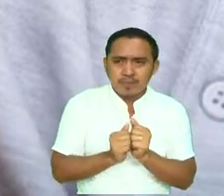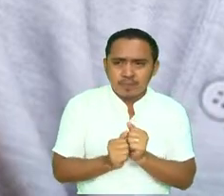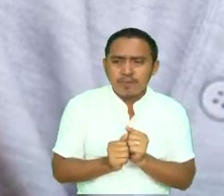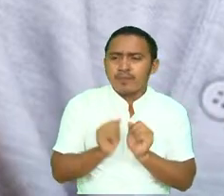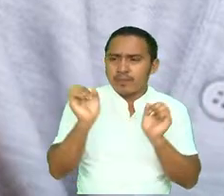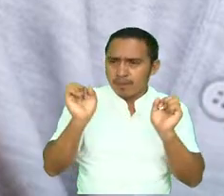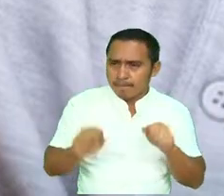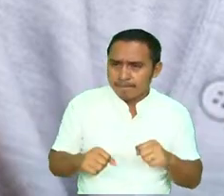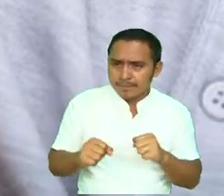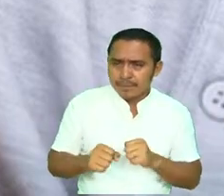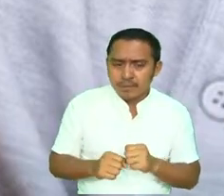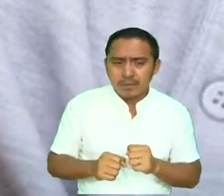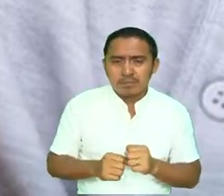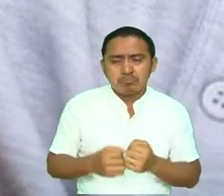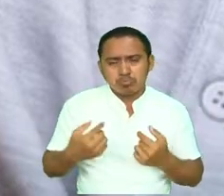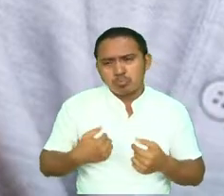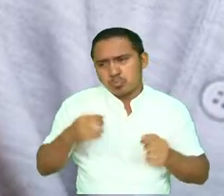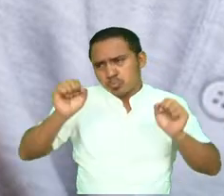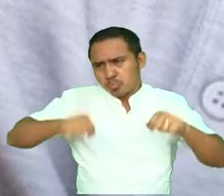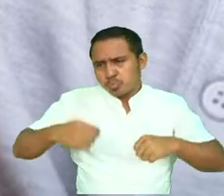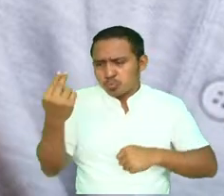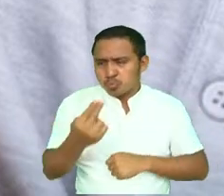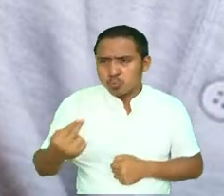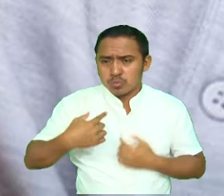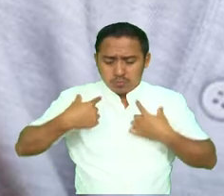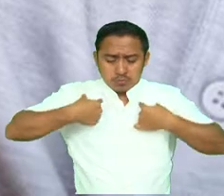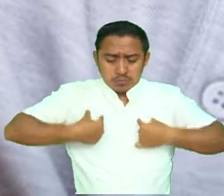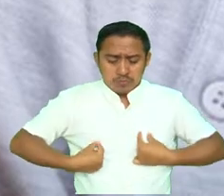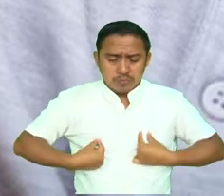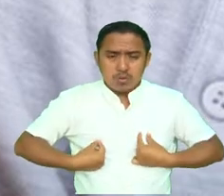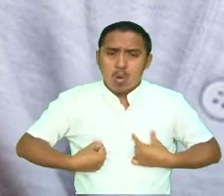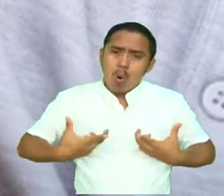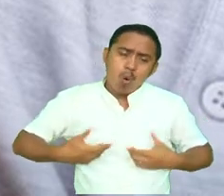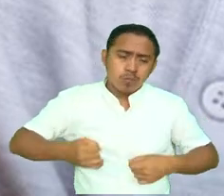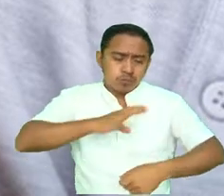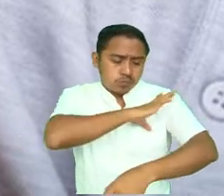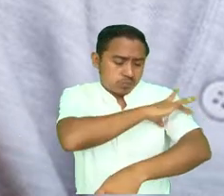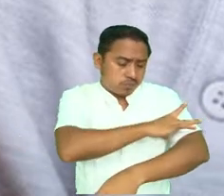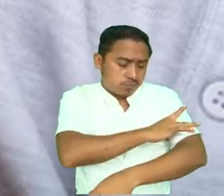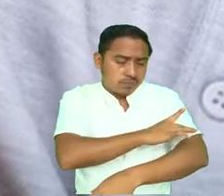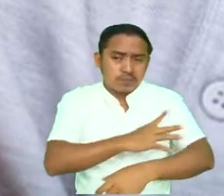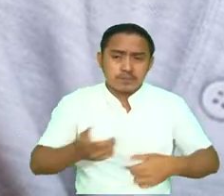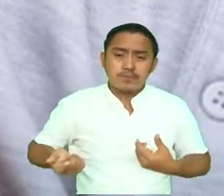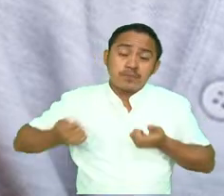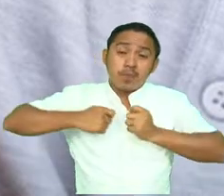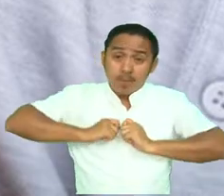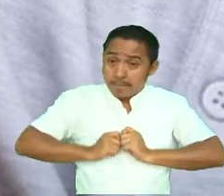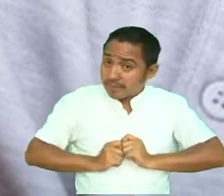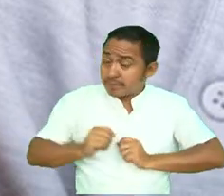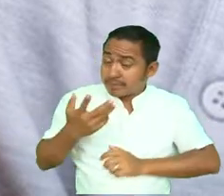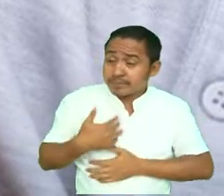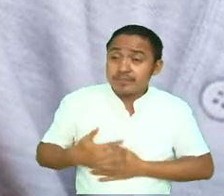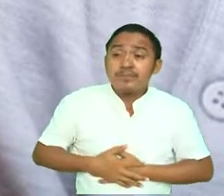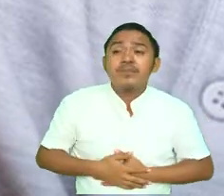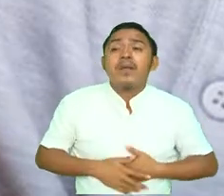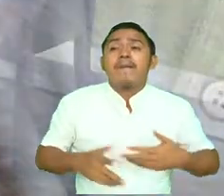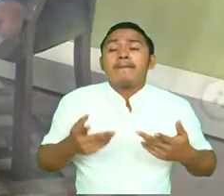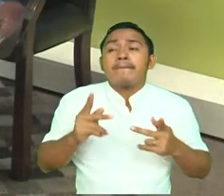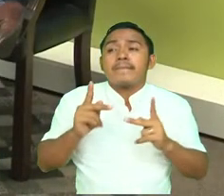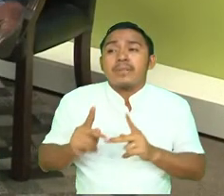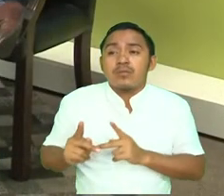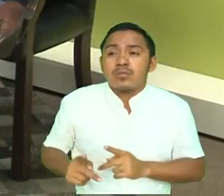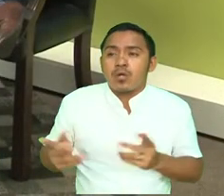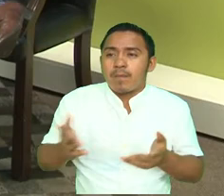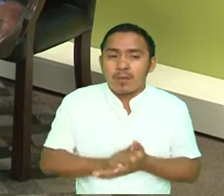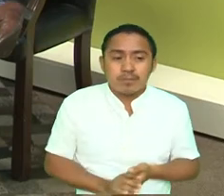puede solucionar con una camisola, una camiseta que va a absorber el sudor que yo emane de mi cuerpo. El problema es cuando el sudor